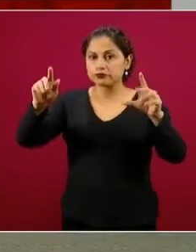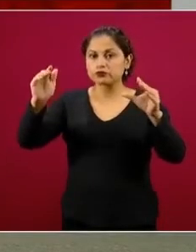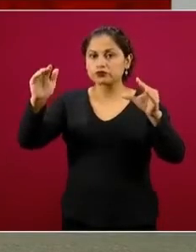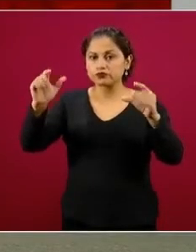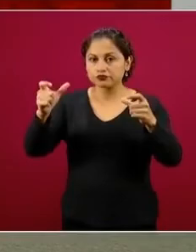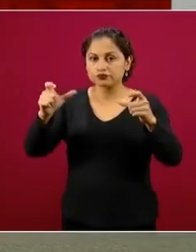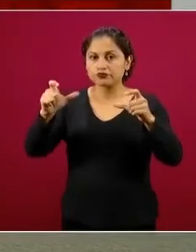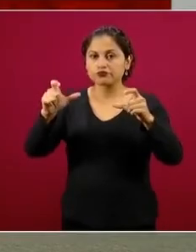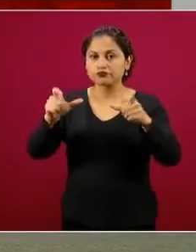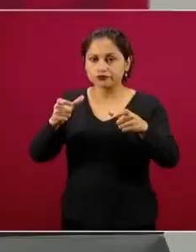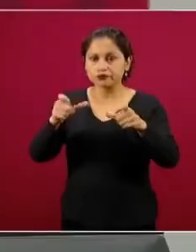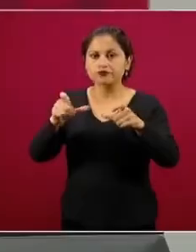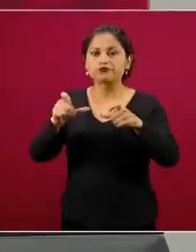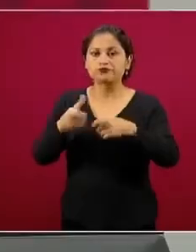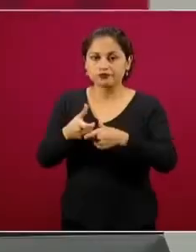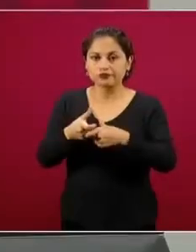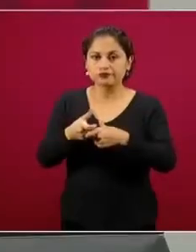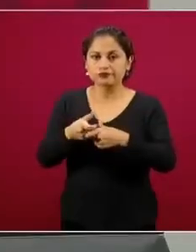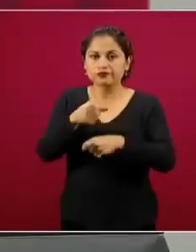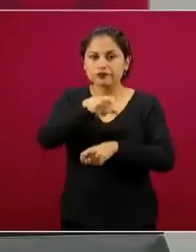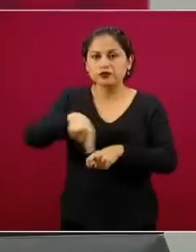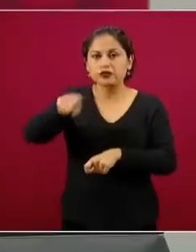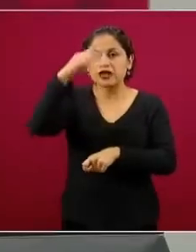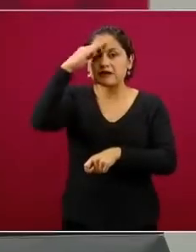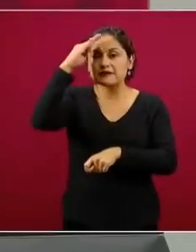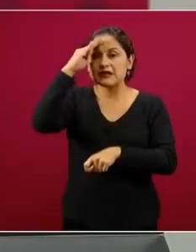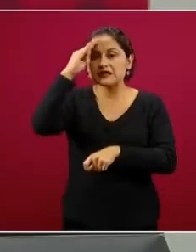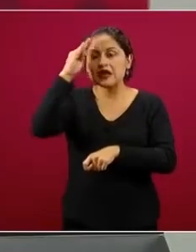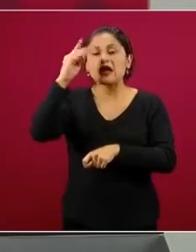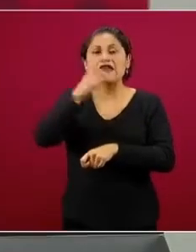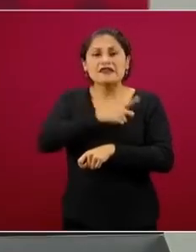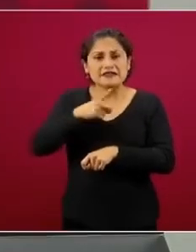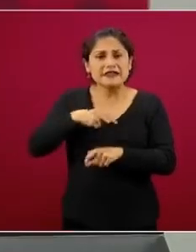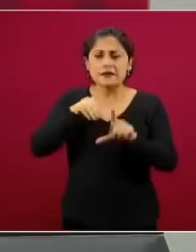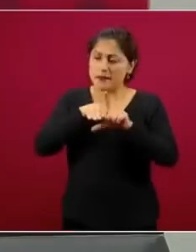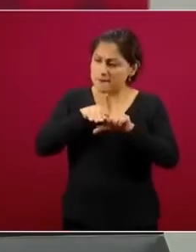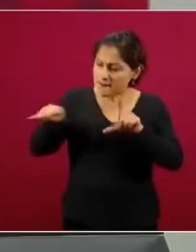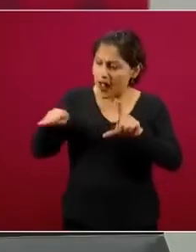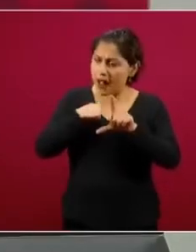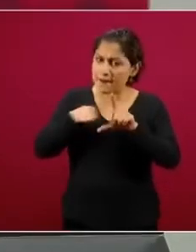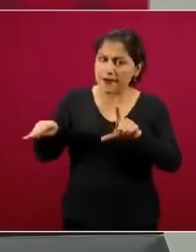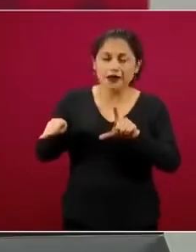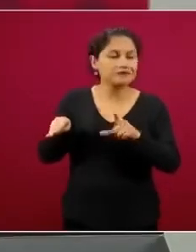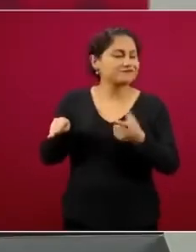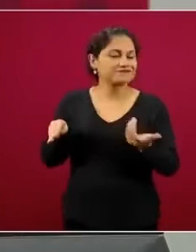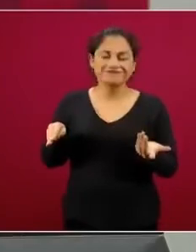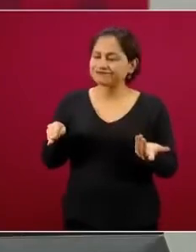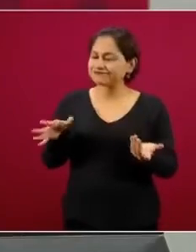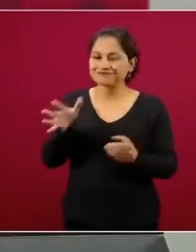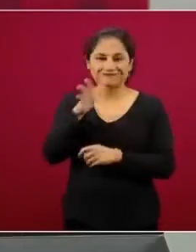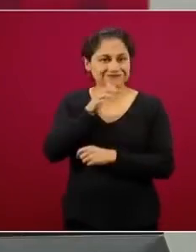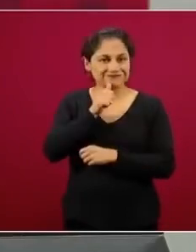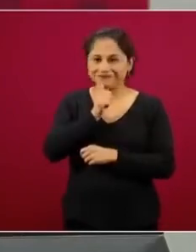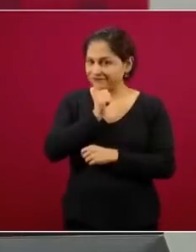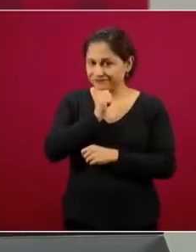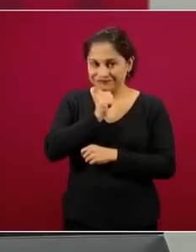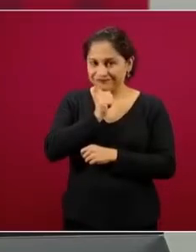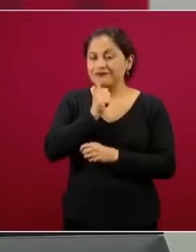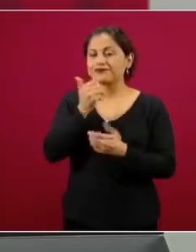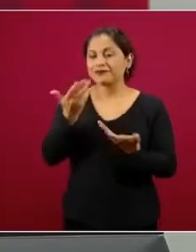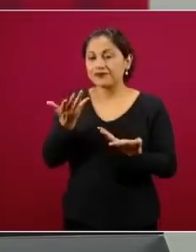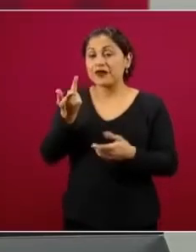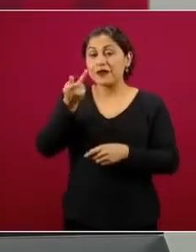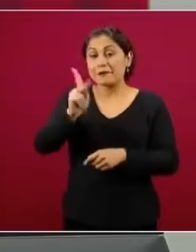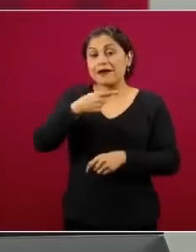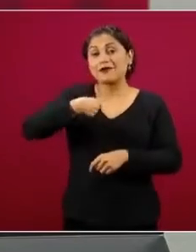no busquemos una curva plana donde no hay curva plana, lo que hay es una curva. Cuando decimos esta expresión para